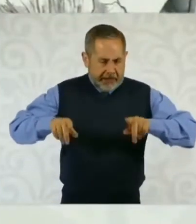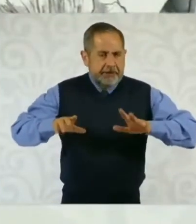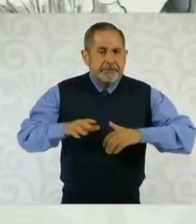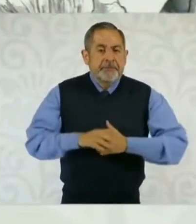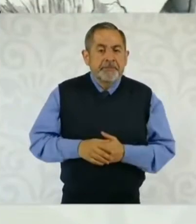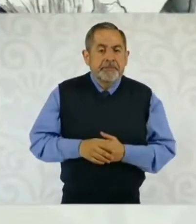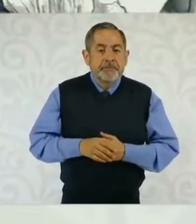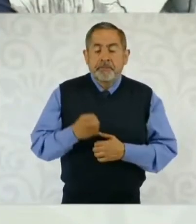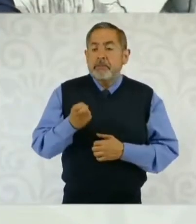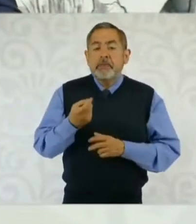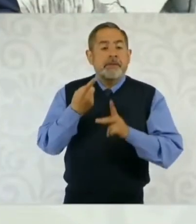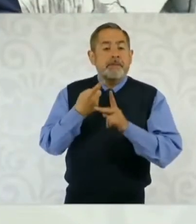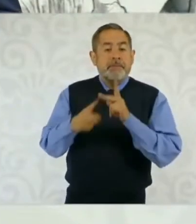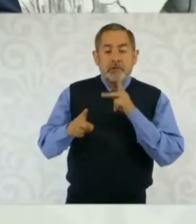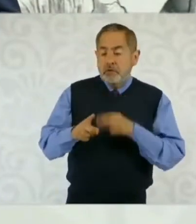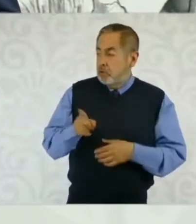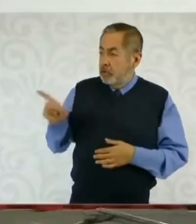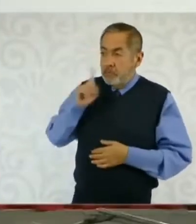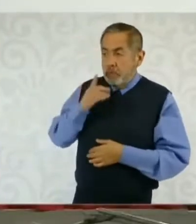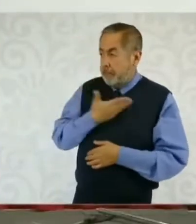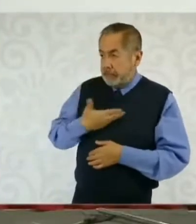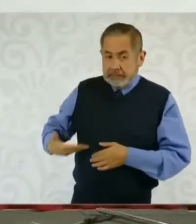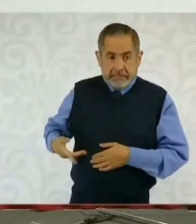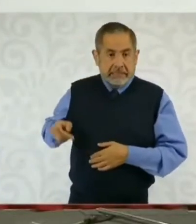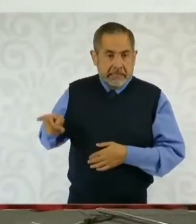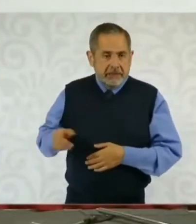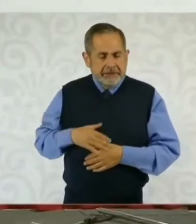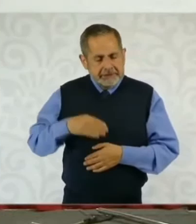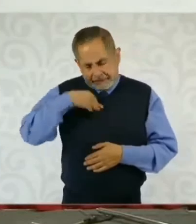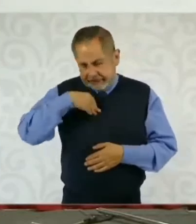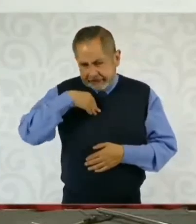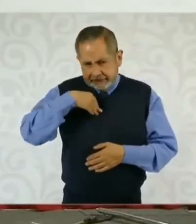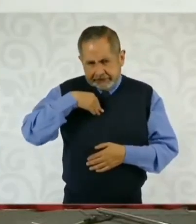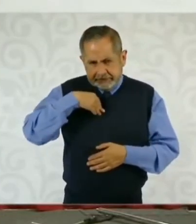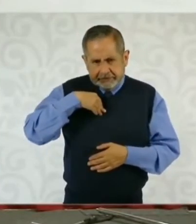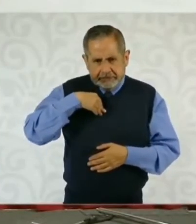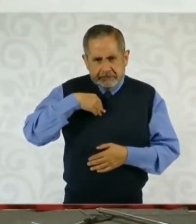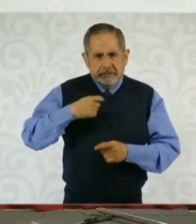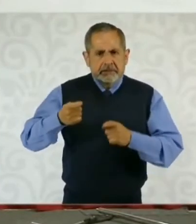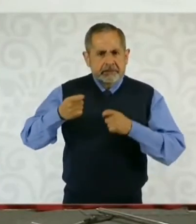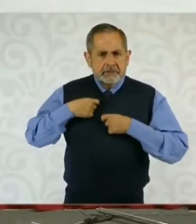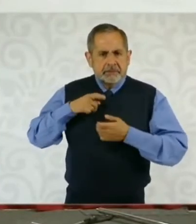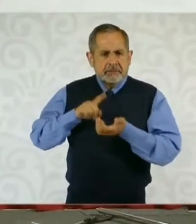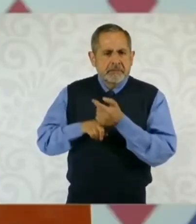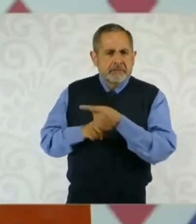desde el principio de la administración nos encargaron,